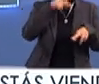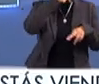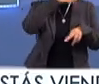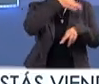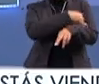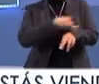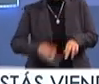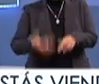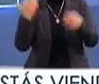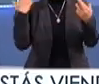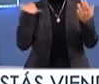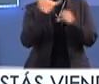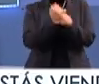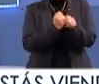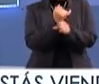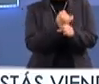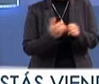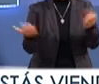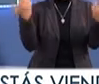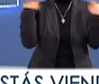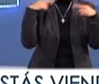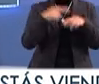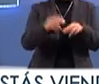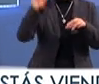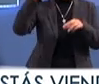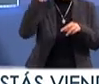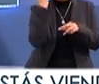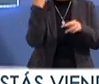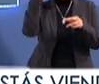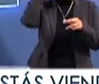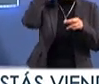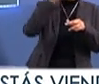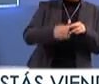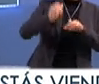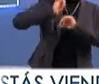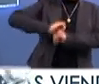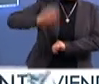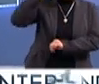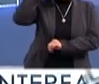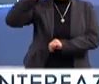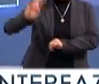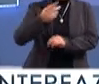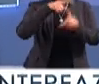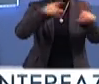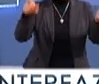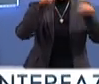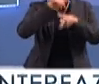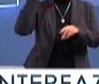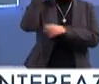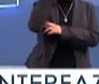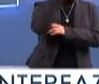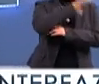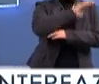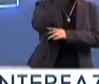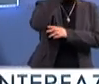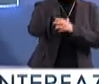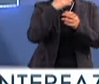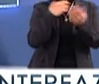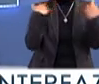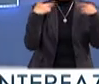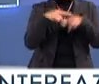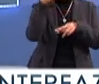padres de familia, académicos, rectores, directivos, los diversos sindicatos que existen en nuestro país,